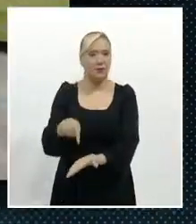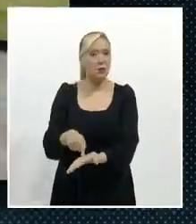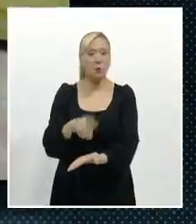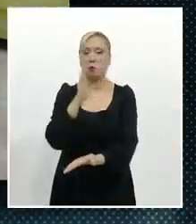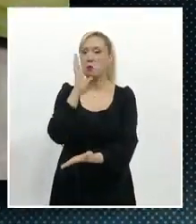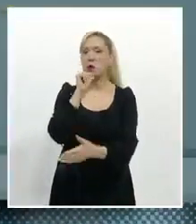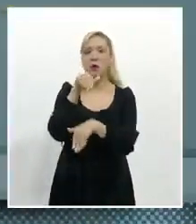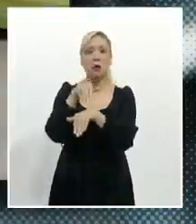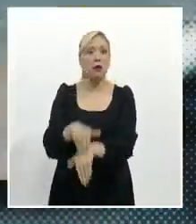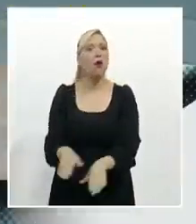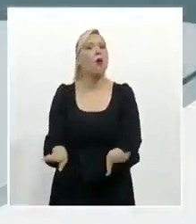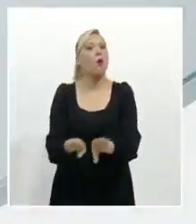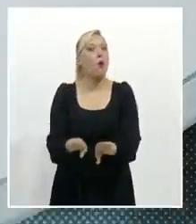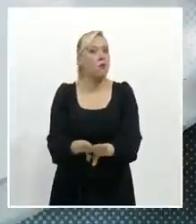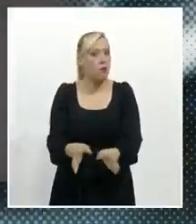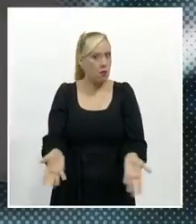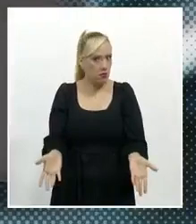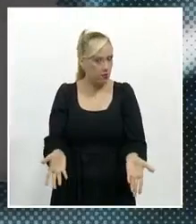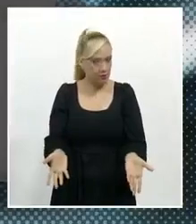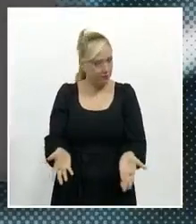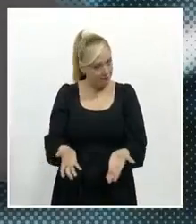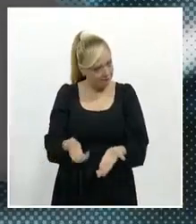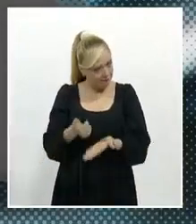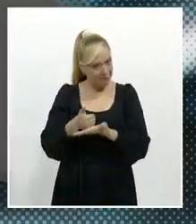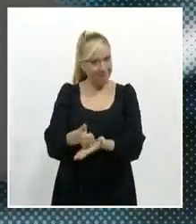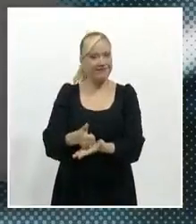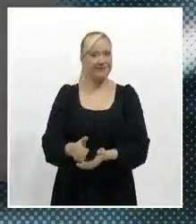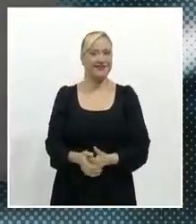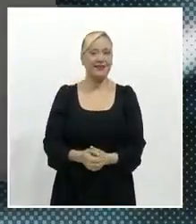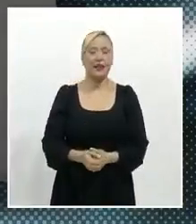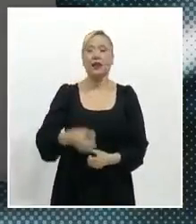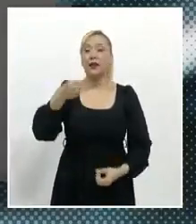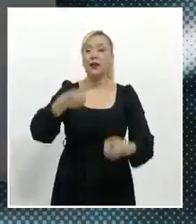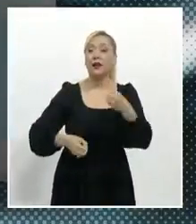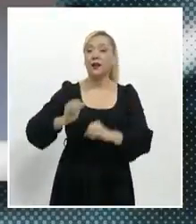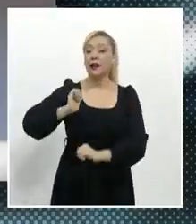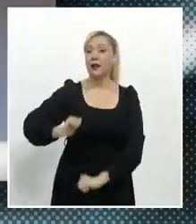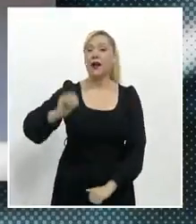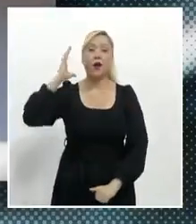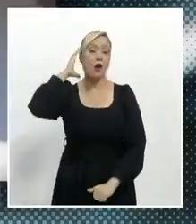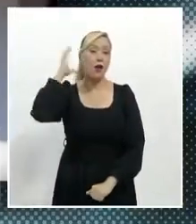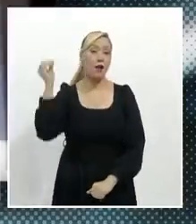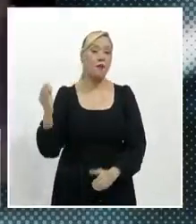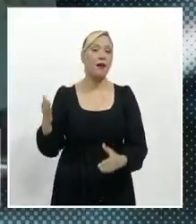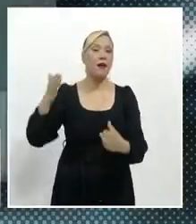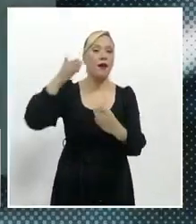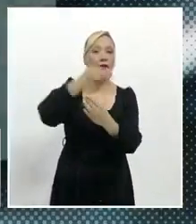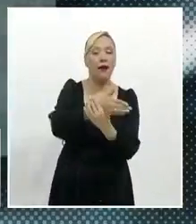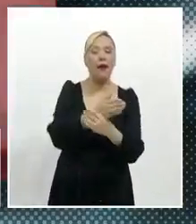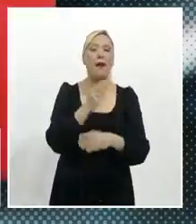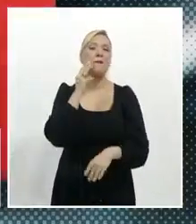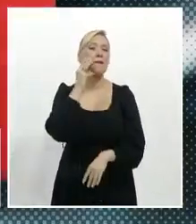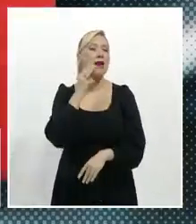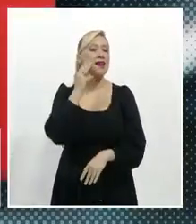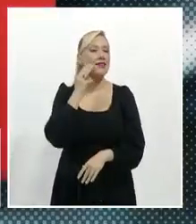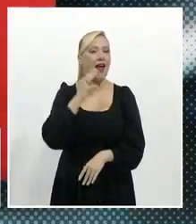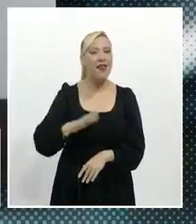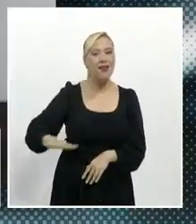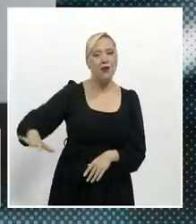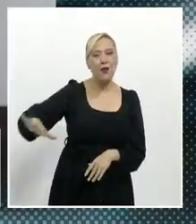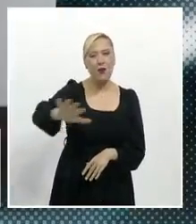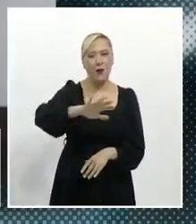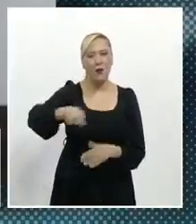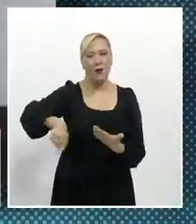pueda ejecutar. El Poder Judicial de Colima visitó a litigantes del municipio de Manzanillo para atender